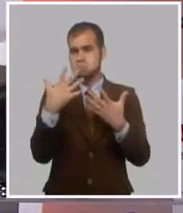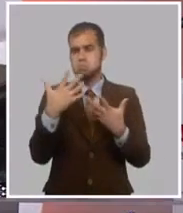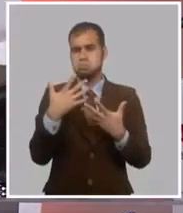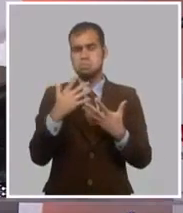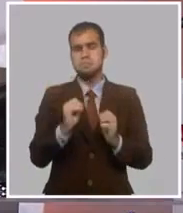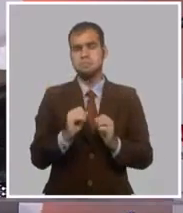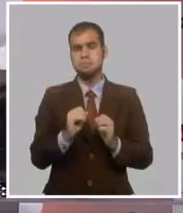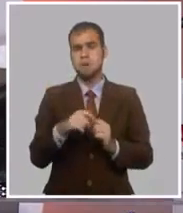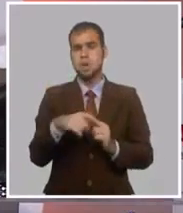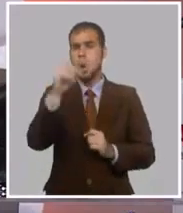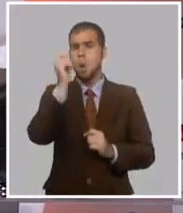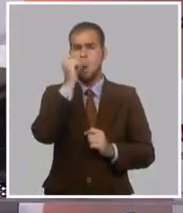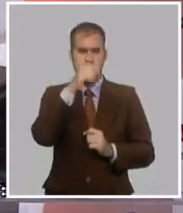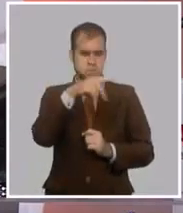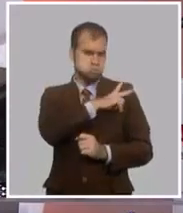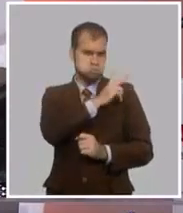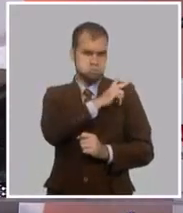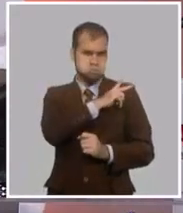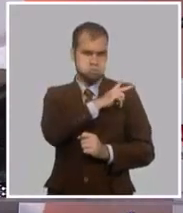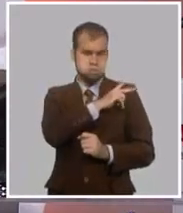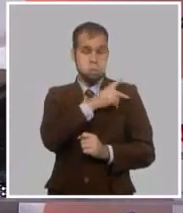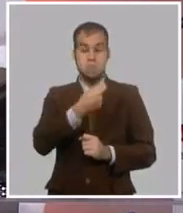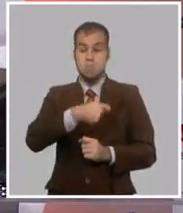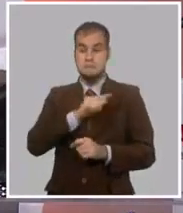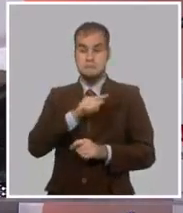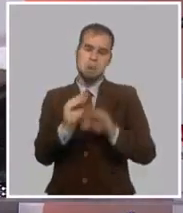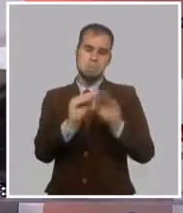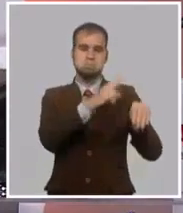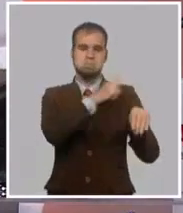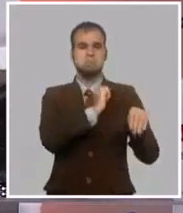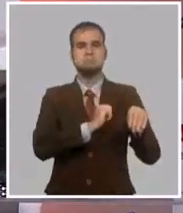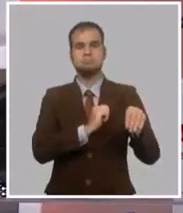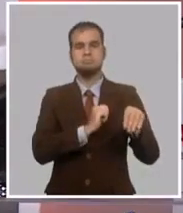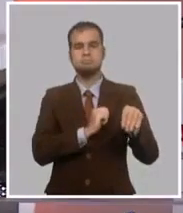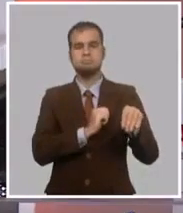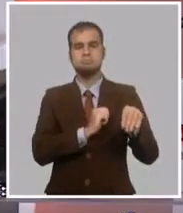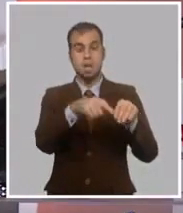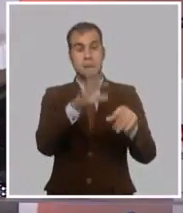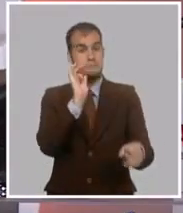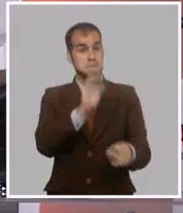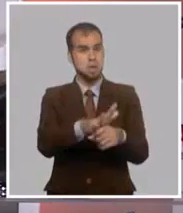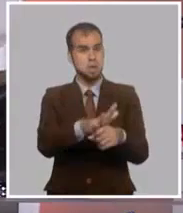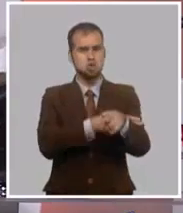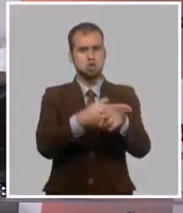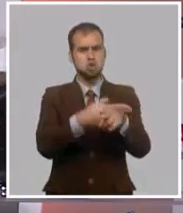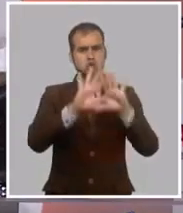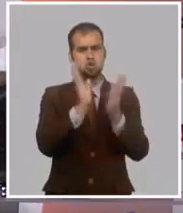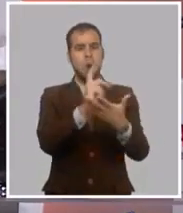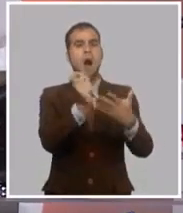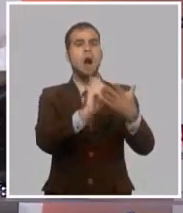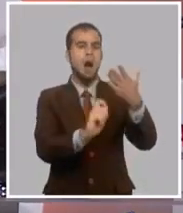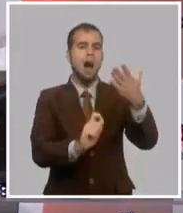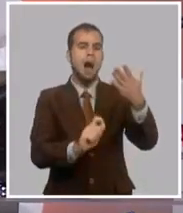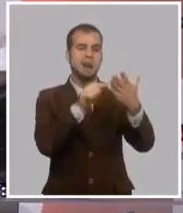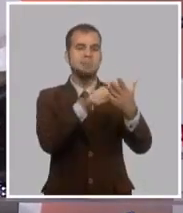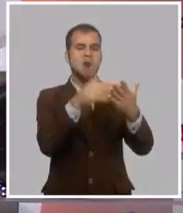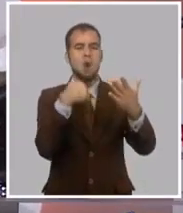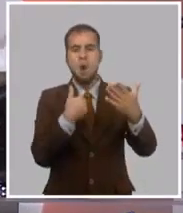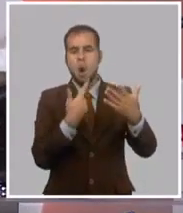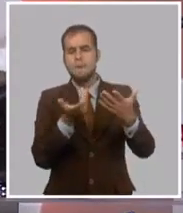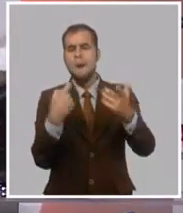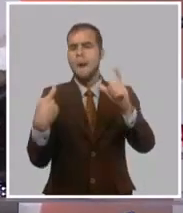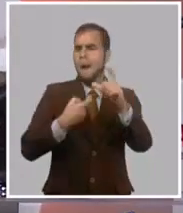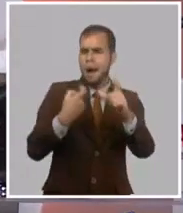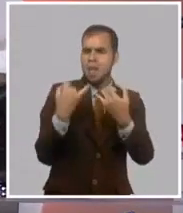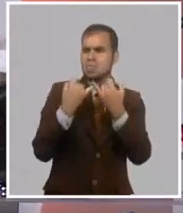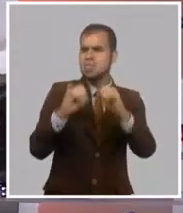generales catalán y enemigo de la monarquía, sino que además fue después uno de los historiadores que escribió sobre las guerras de independencia,